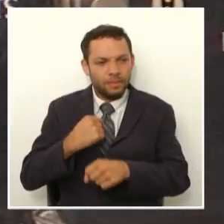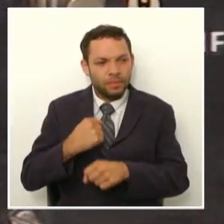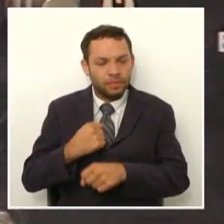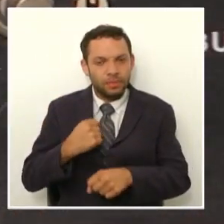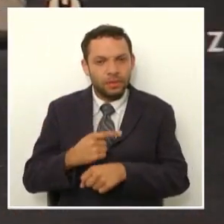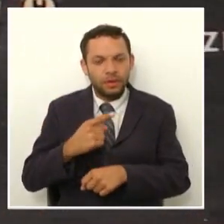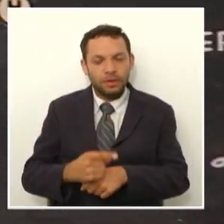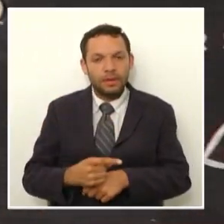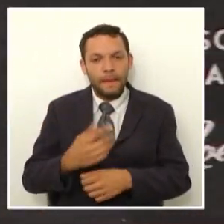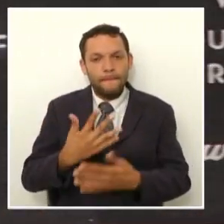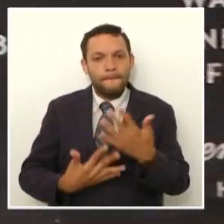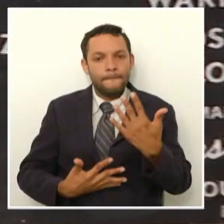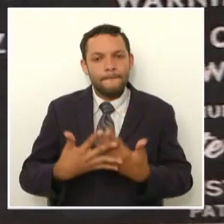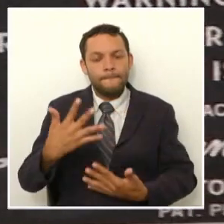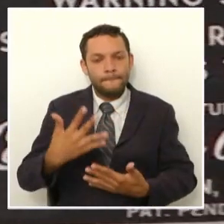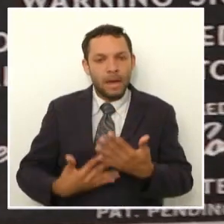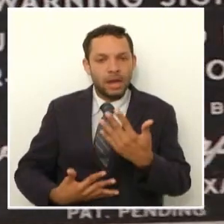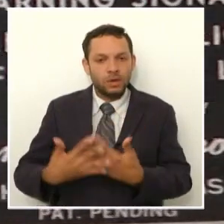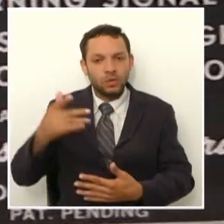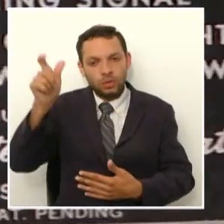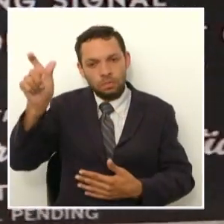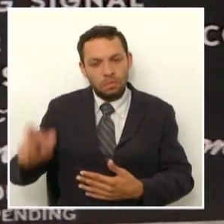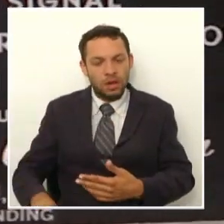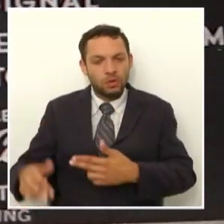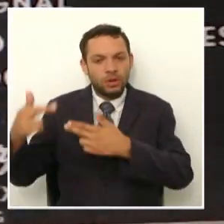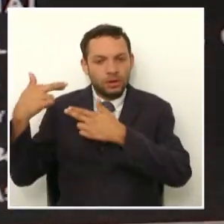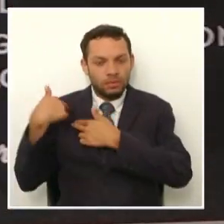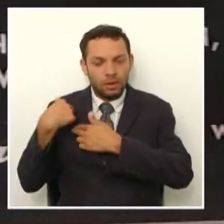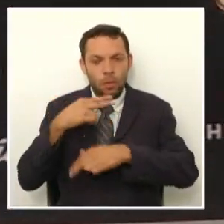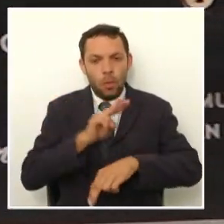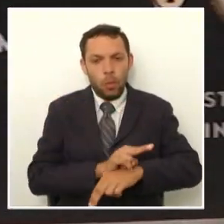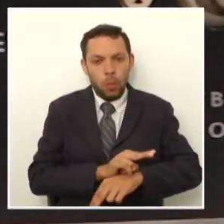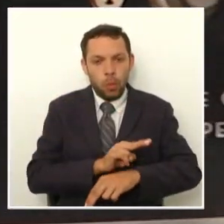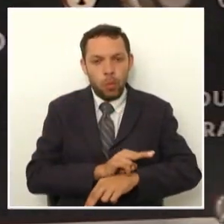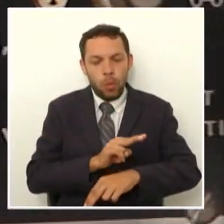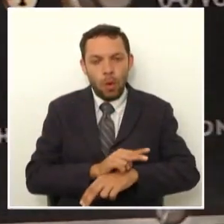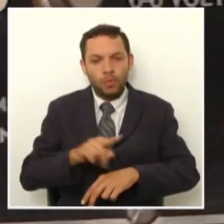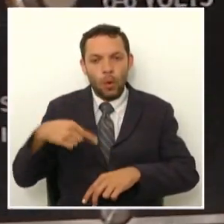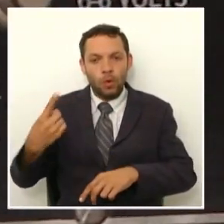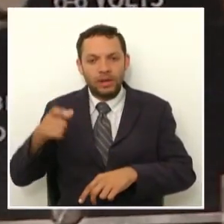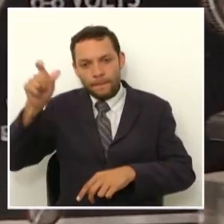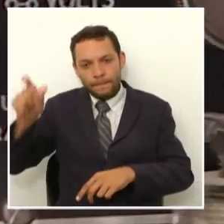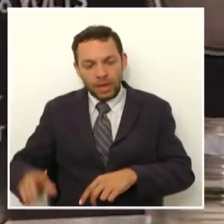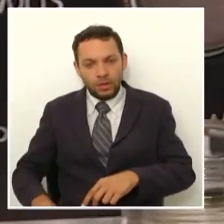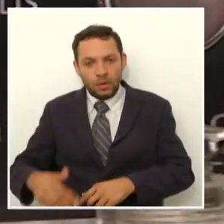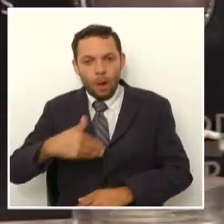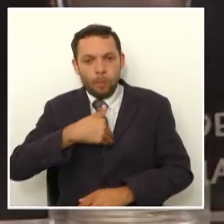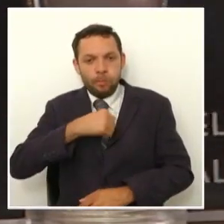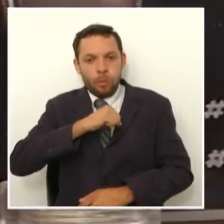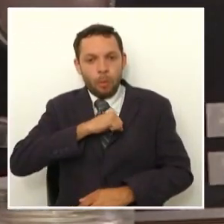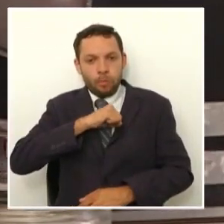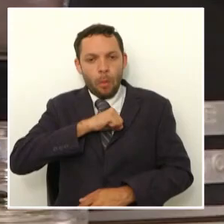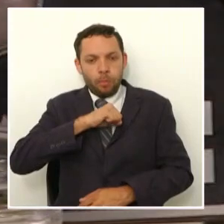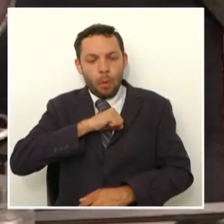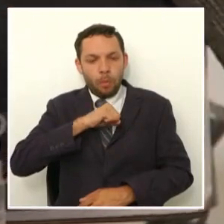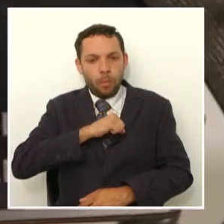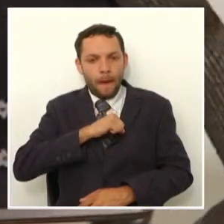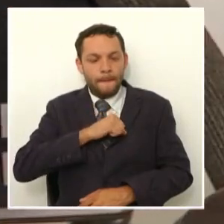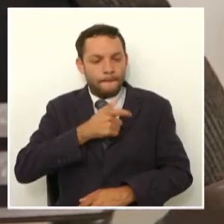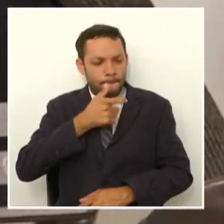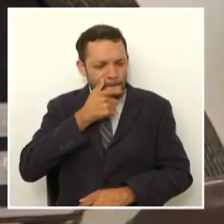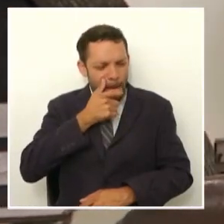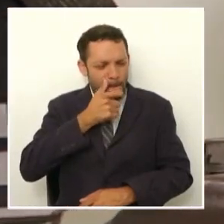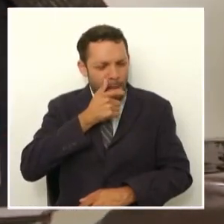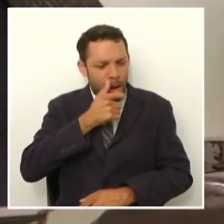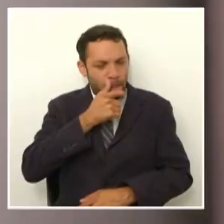del anestesiólogo que tomaba el pulso y el fonendoscopio para escuchar el corazón. Era toda la monitoría. Hoy en día,